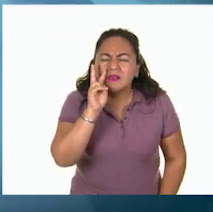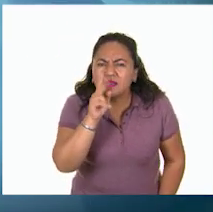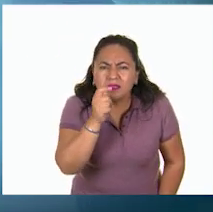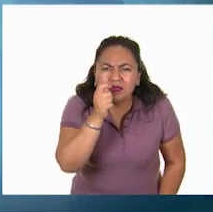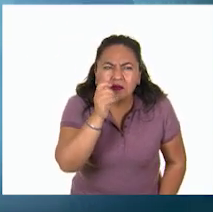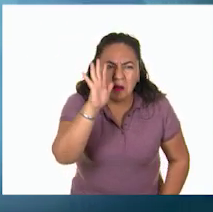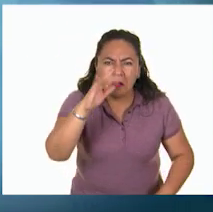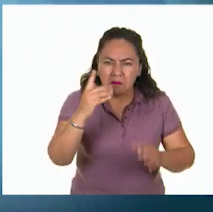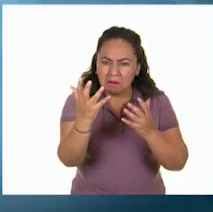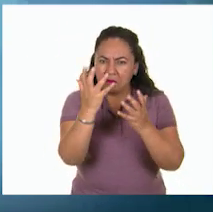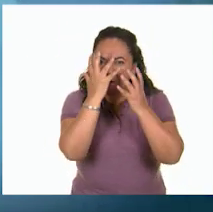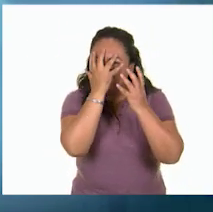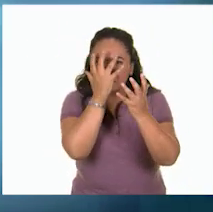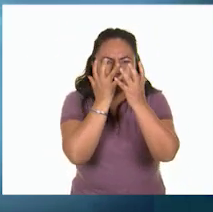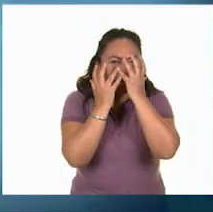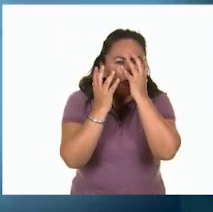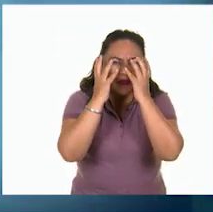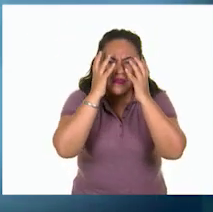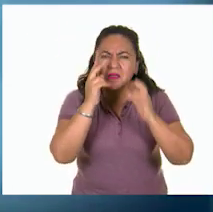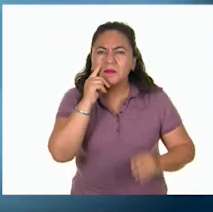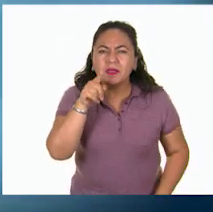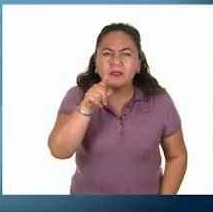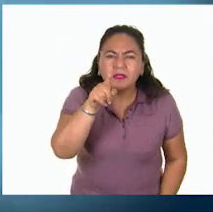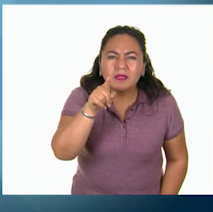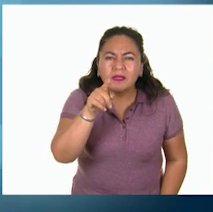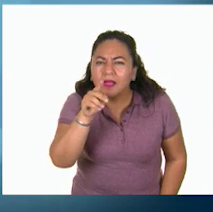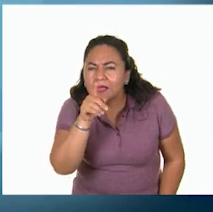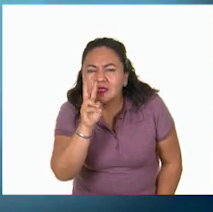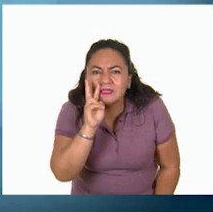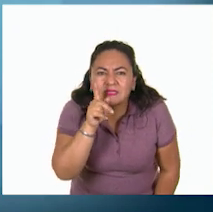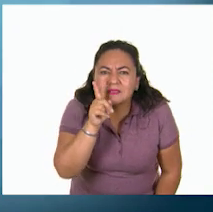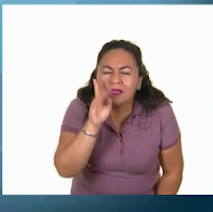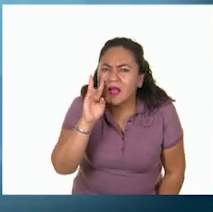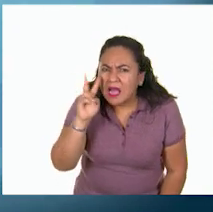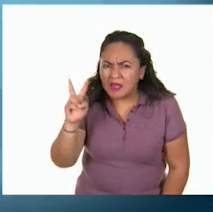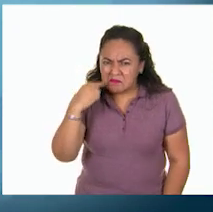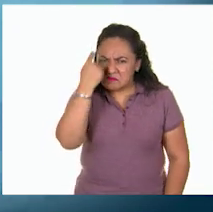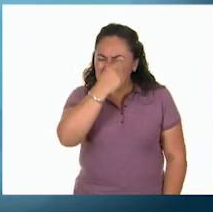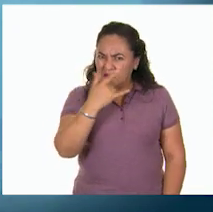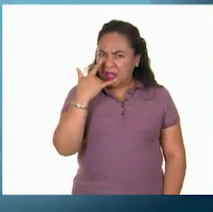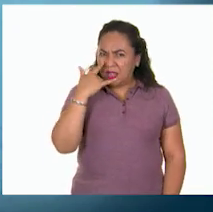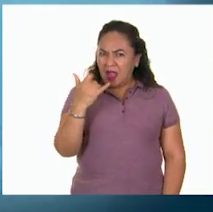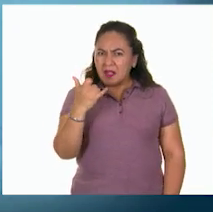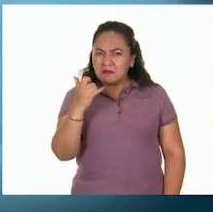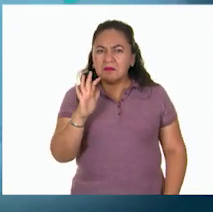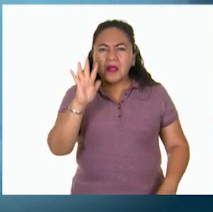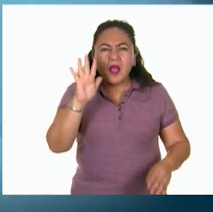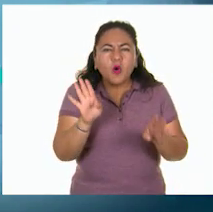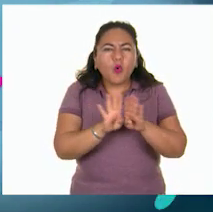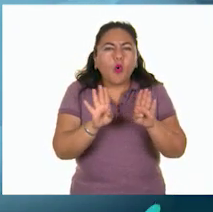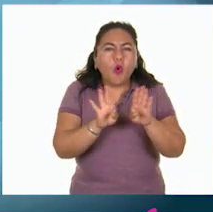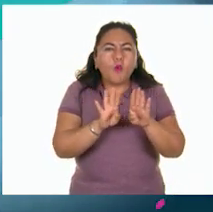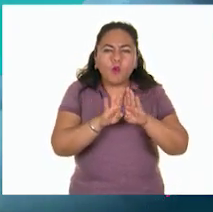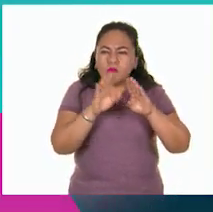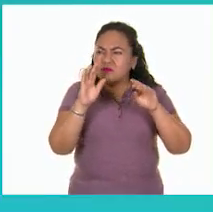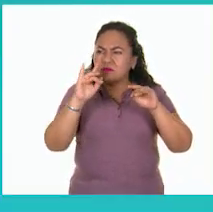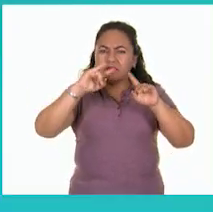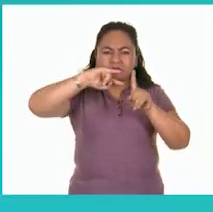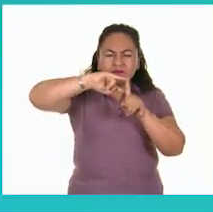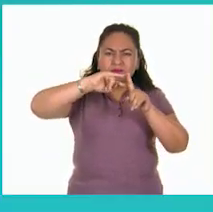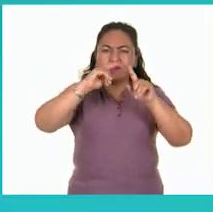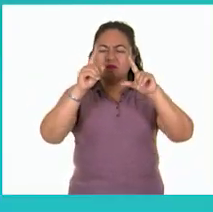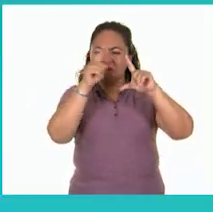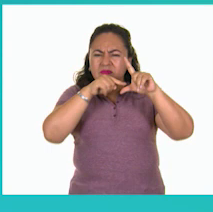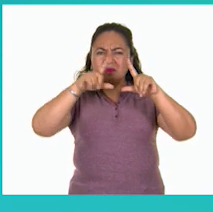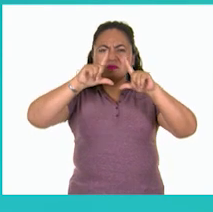Parecen unas caras. En principio, aquí yo veo que hay como unas caras. Se ven un poco extrañas porque están hechas con figuras geométricas, pero